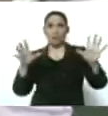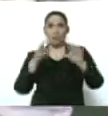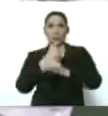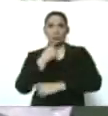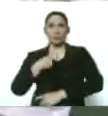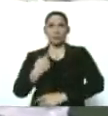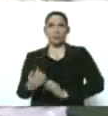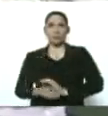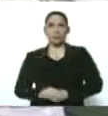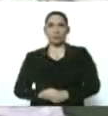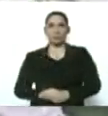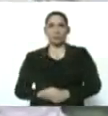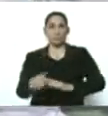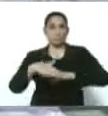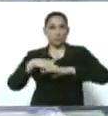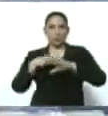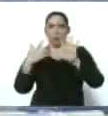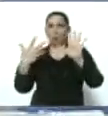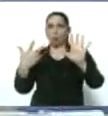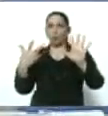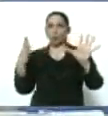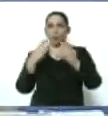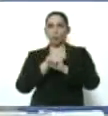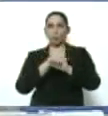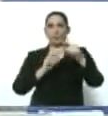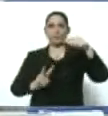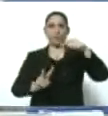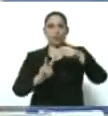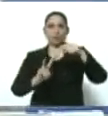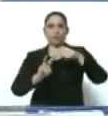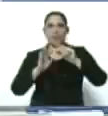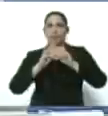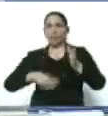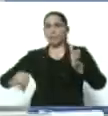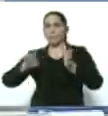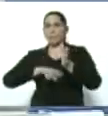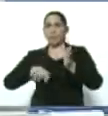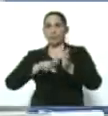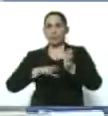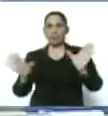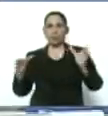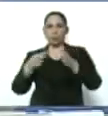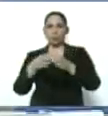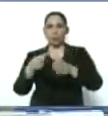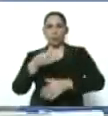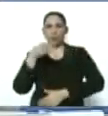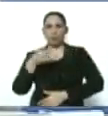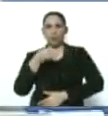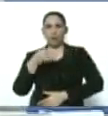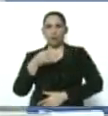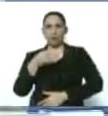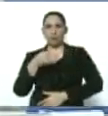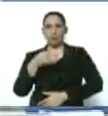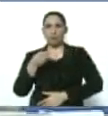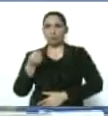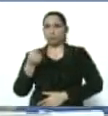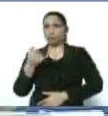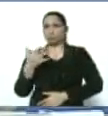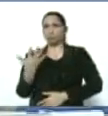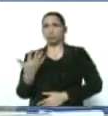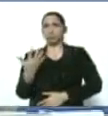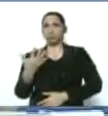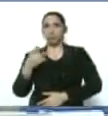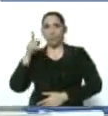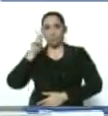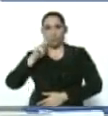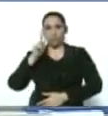dicen. A las 8 de la noche, por Venezolana de Televisión, van a repetir la mesa redonda. Por tantas intervenciones del